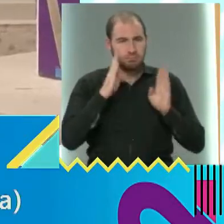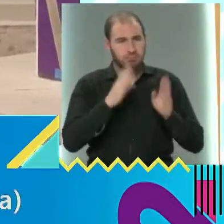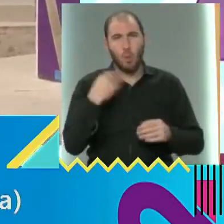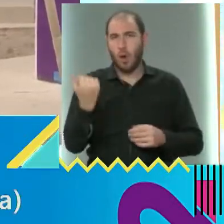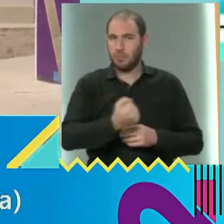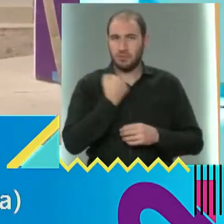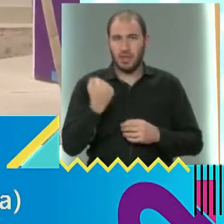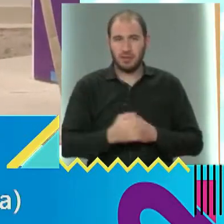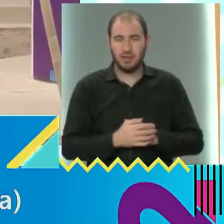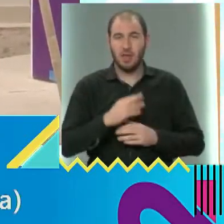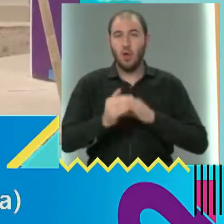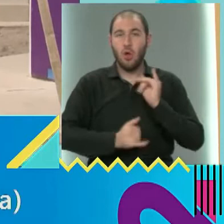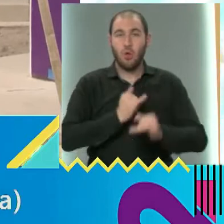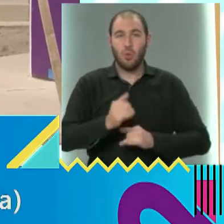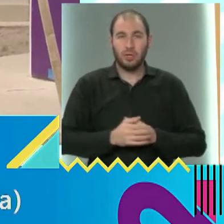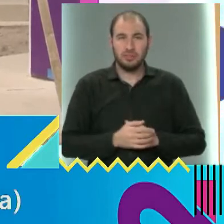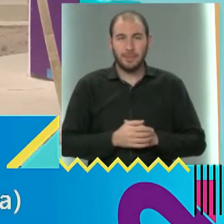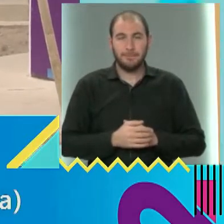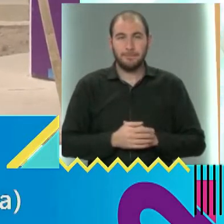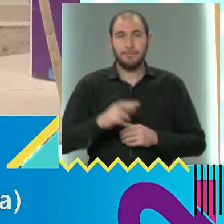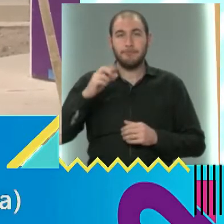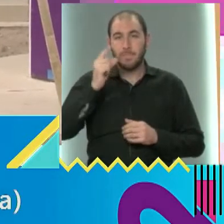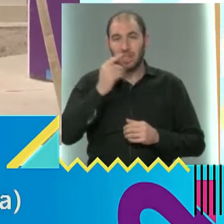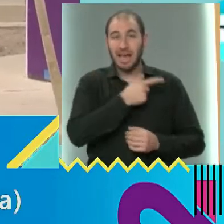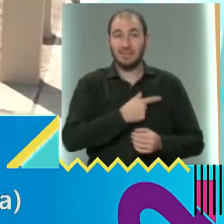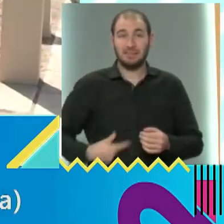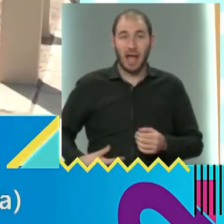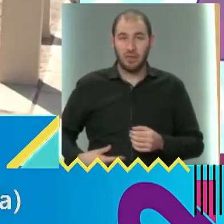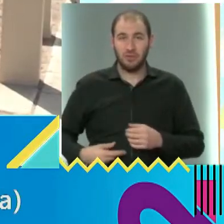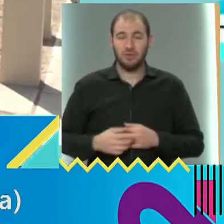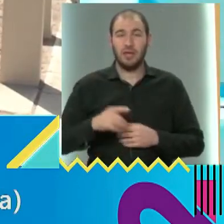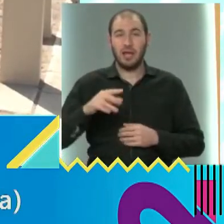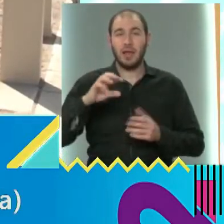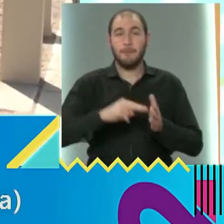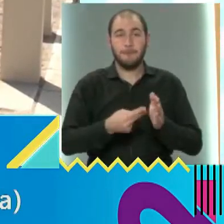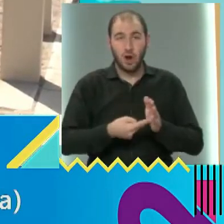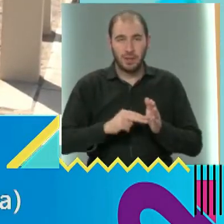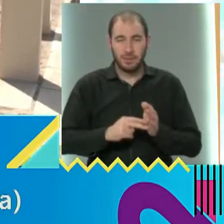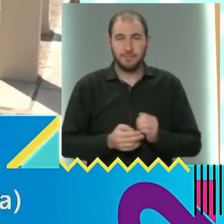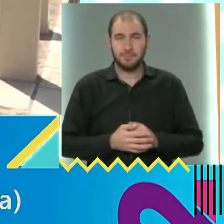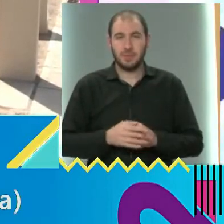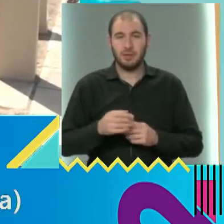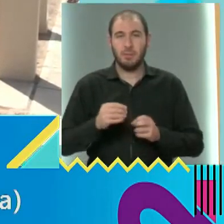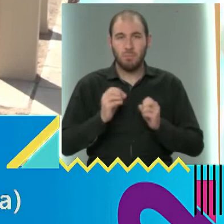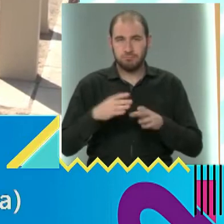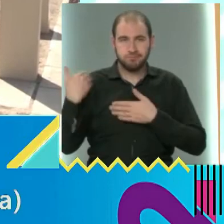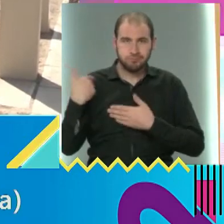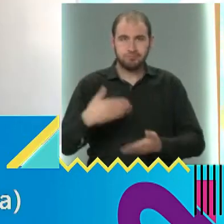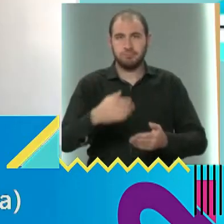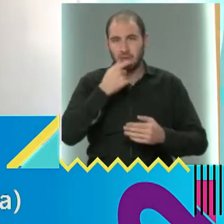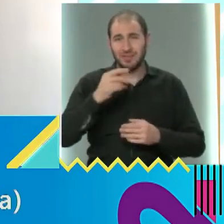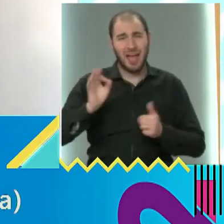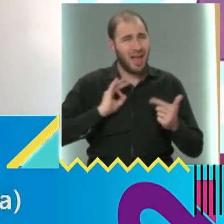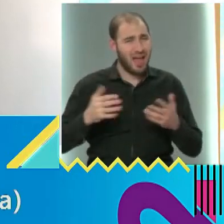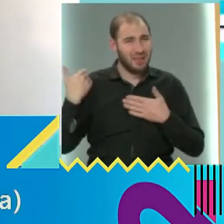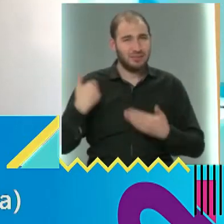muy importantes y que habla de una política de Estado, entendiendo que es una problemática instaurada en la provincia de hace